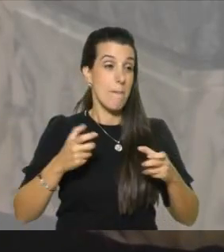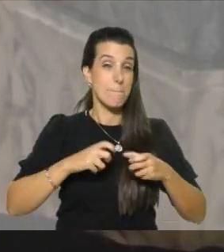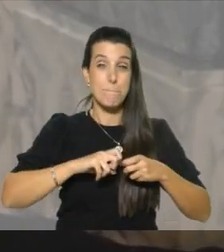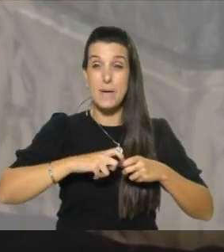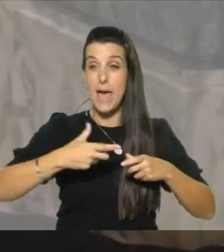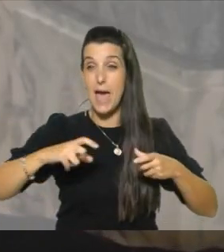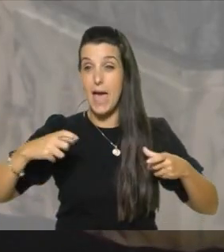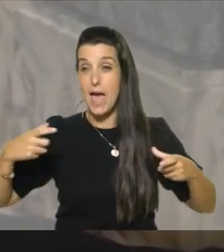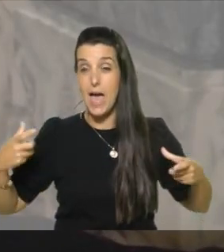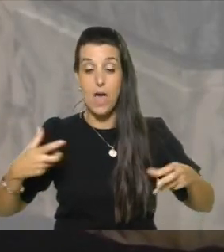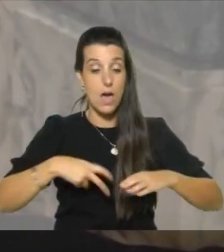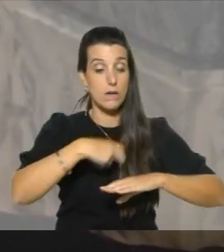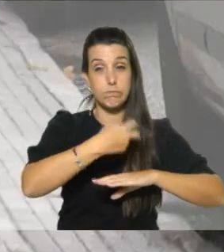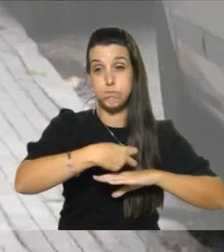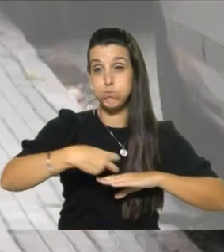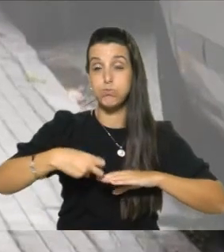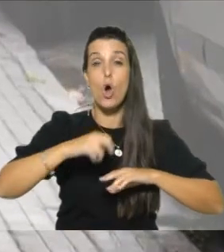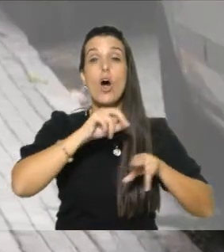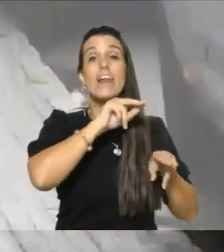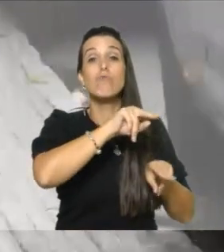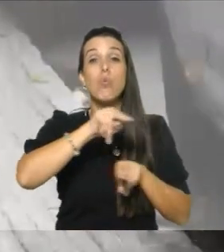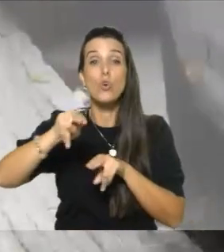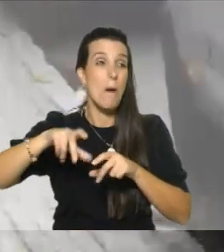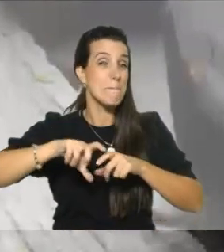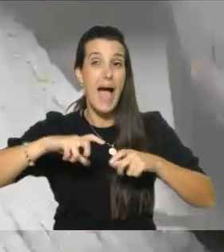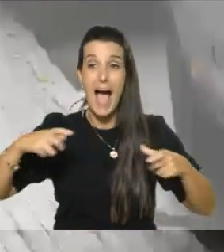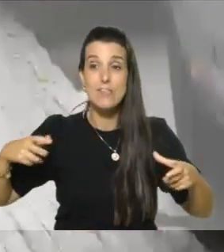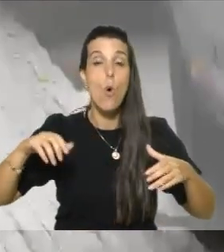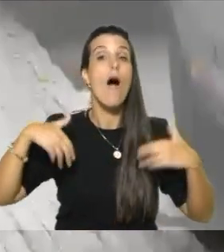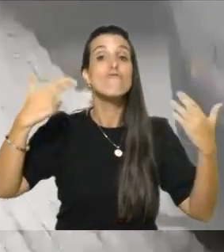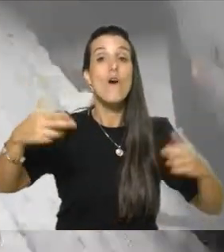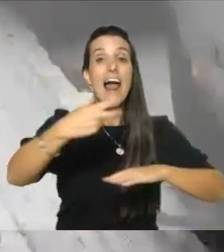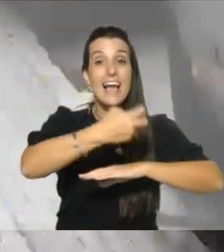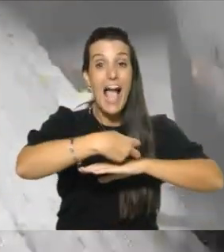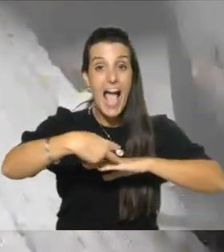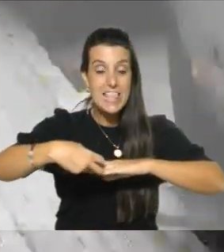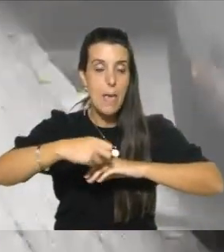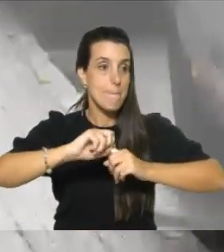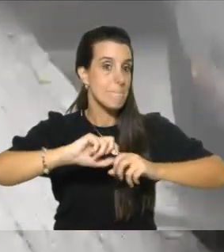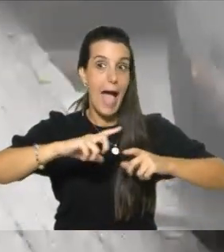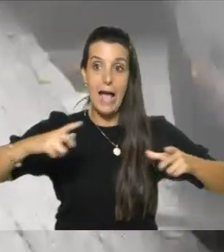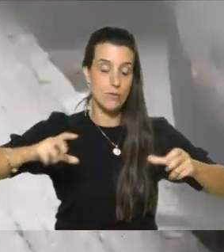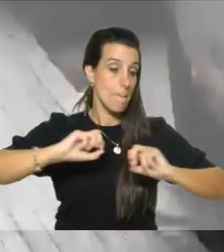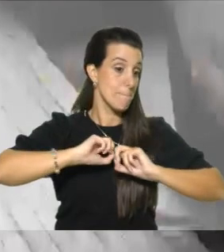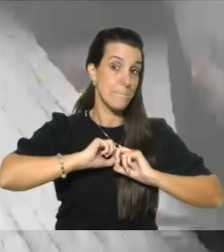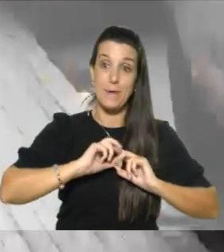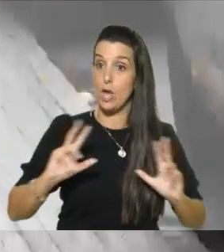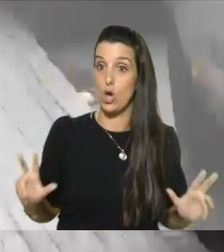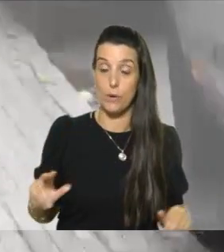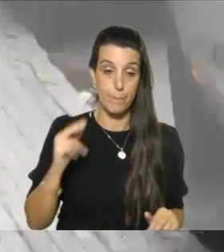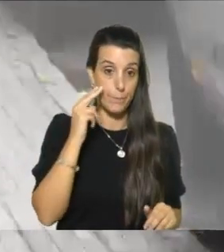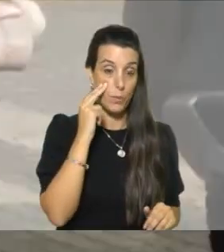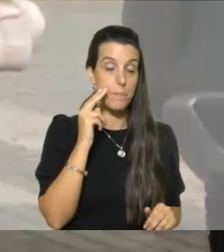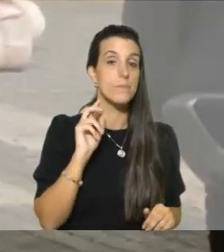gran medida la población tanto en refugios como en la intemper que es eh la peor parte de la del problema